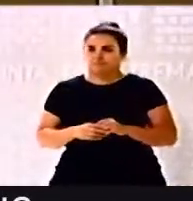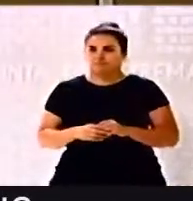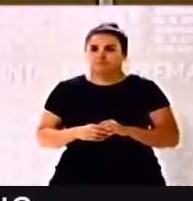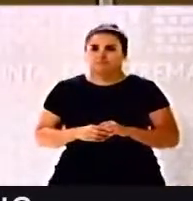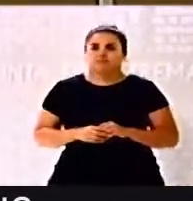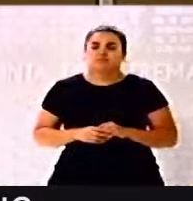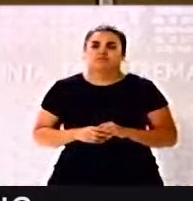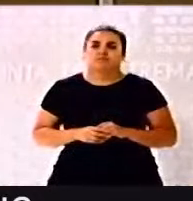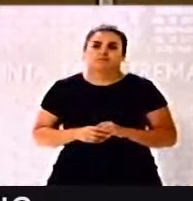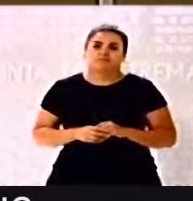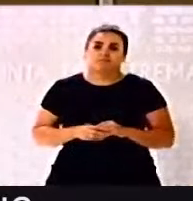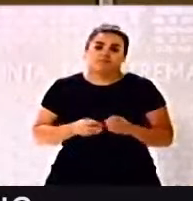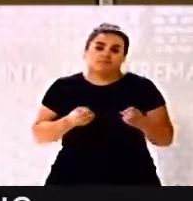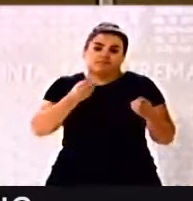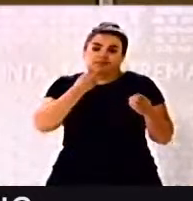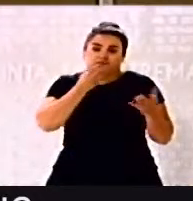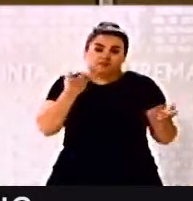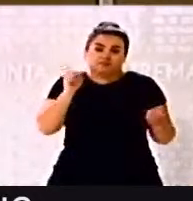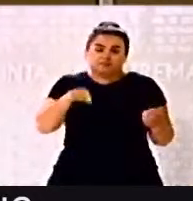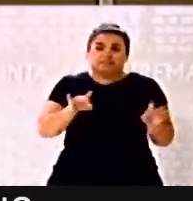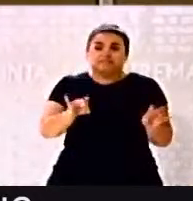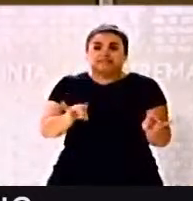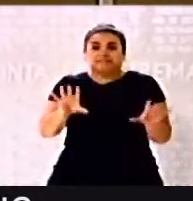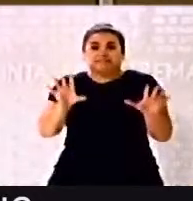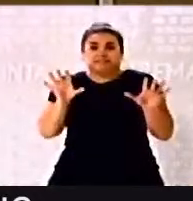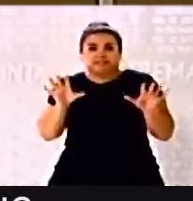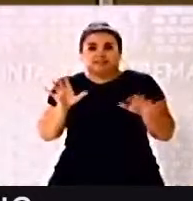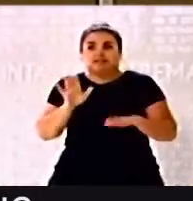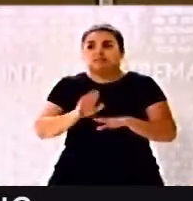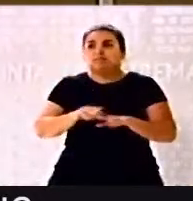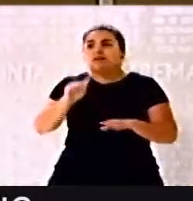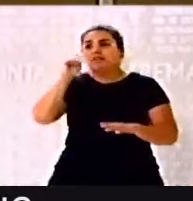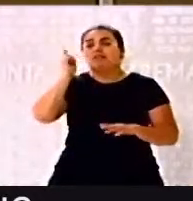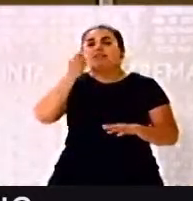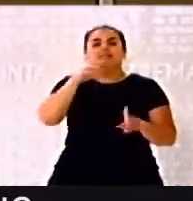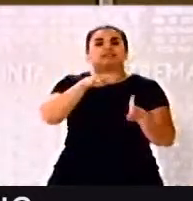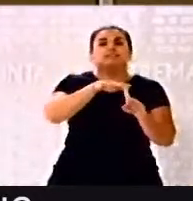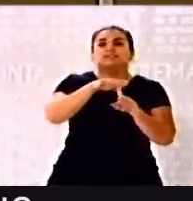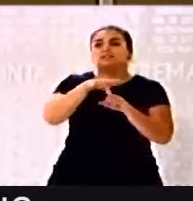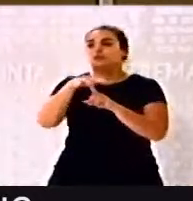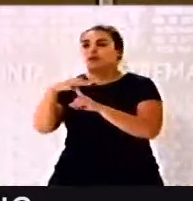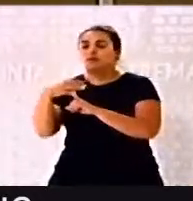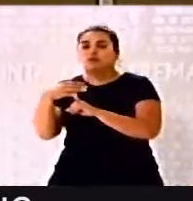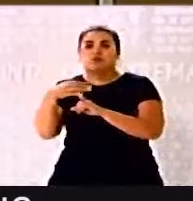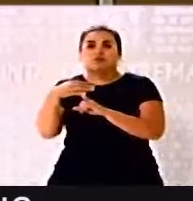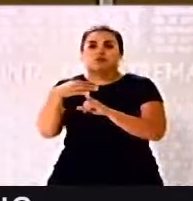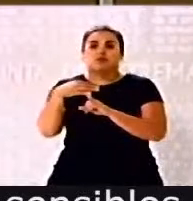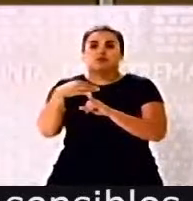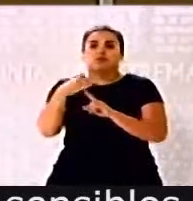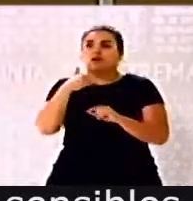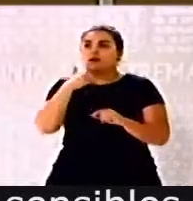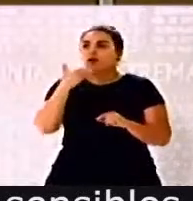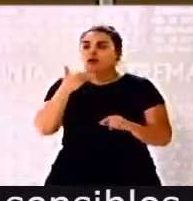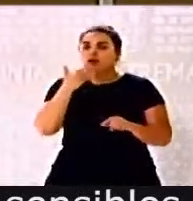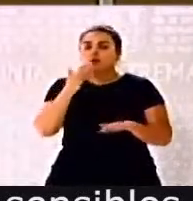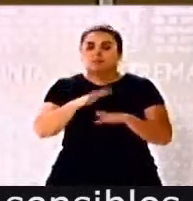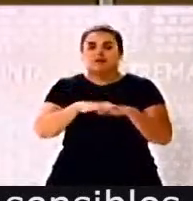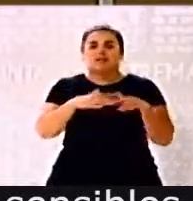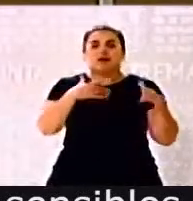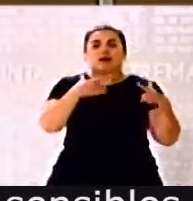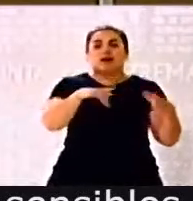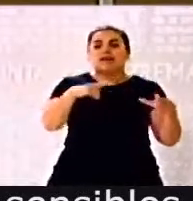y ser más sensibles a la hora de la detección de casos en las